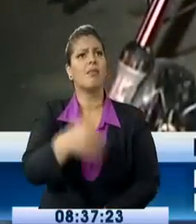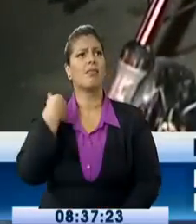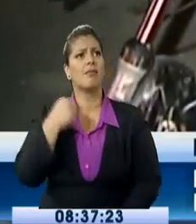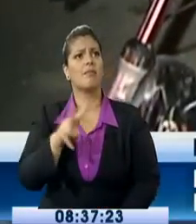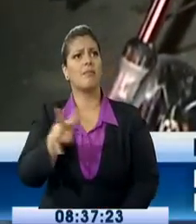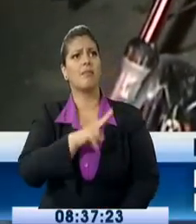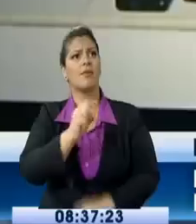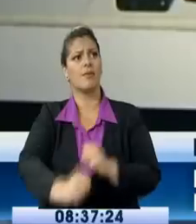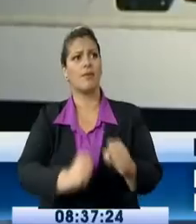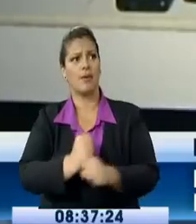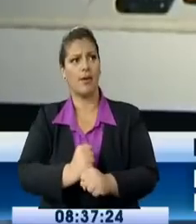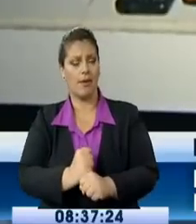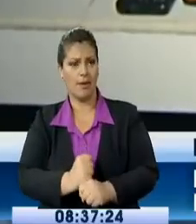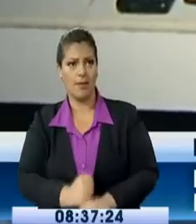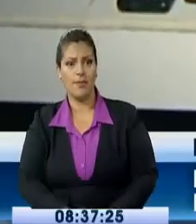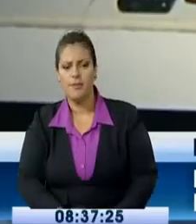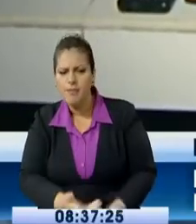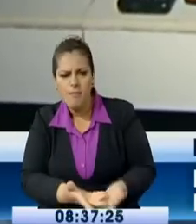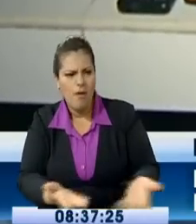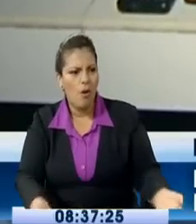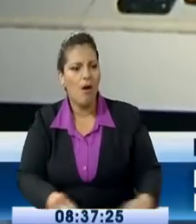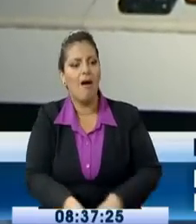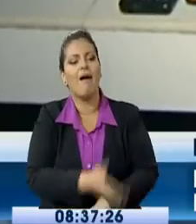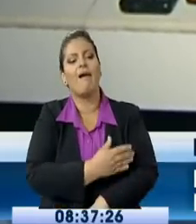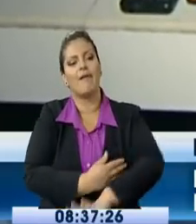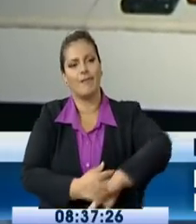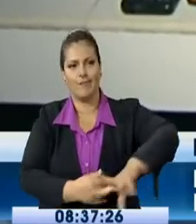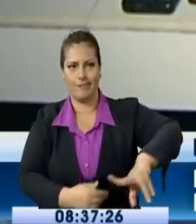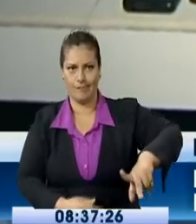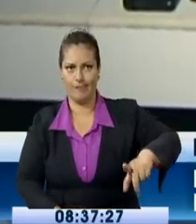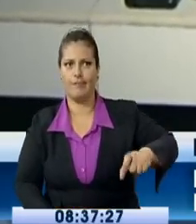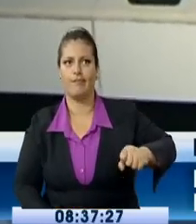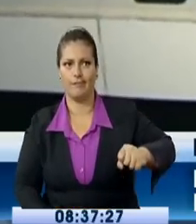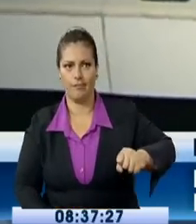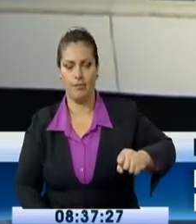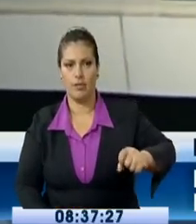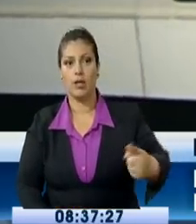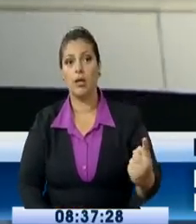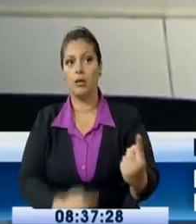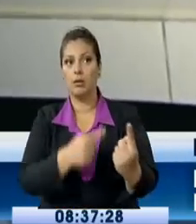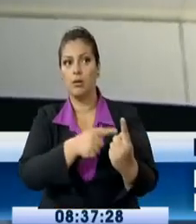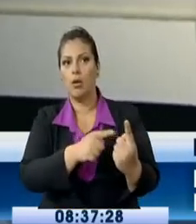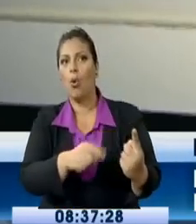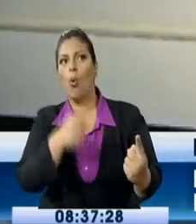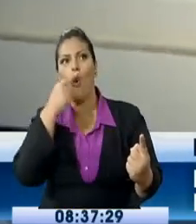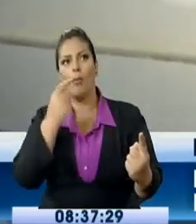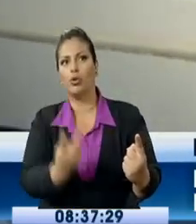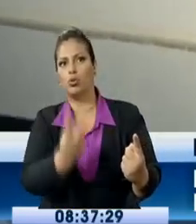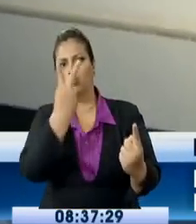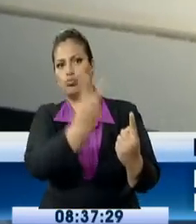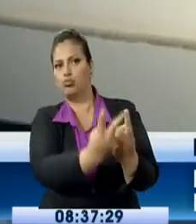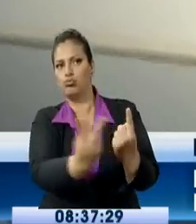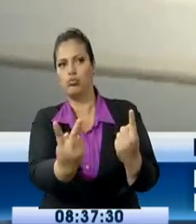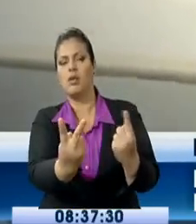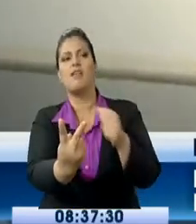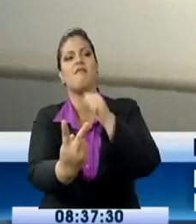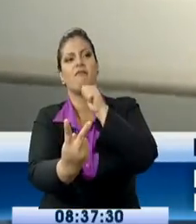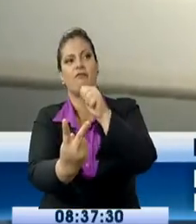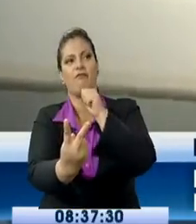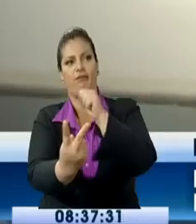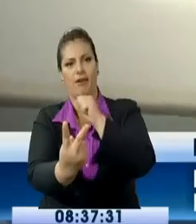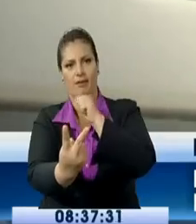con cosas que aparentemente pertenecían a sus víctimas. Aún se busca a otros dos hombres que serían parte del grupo de